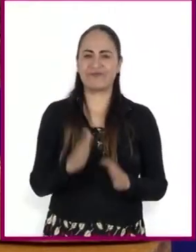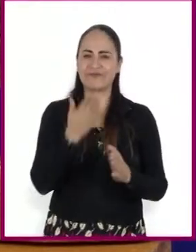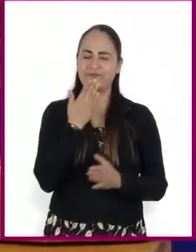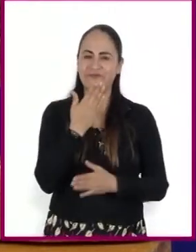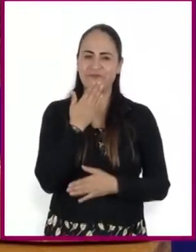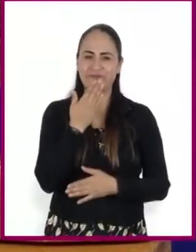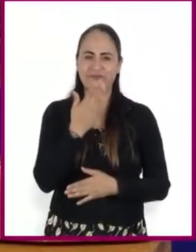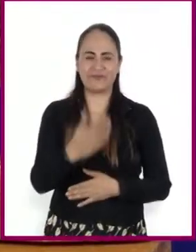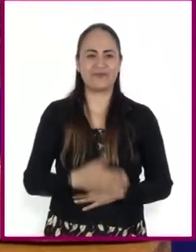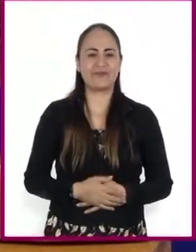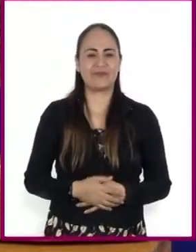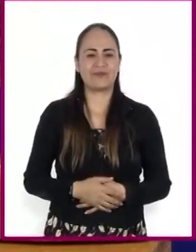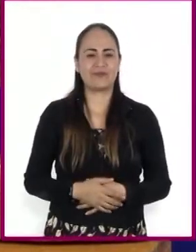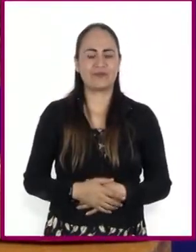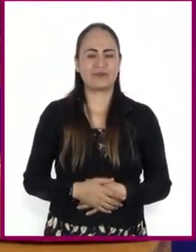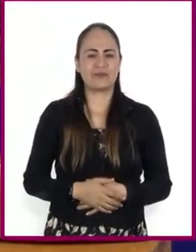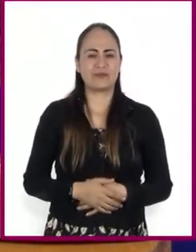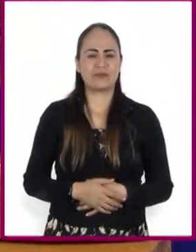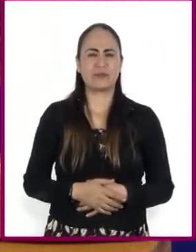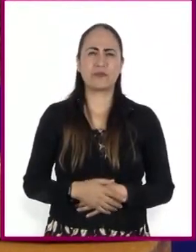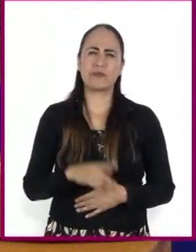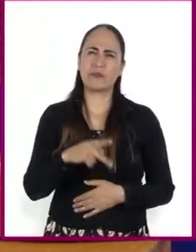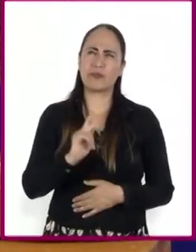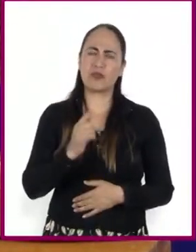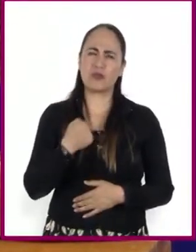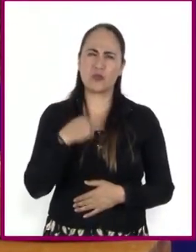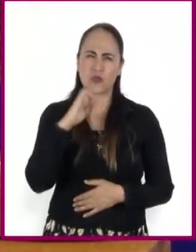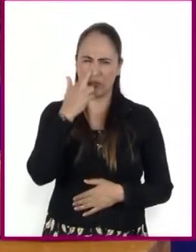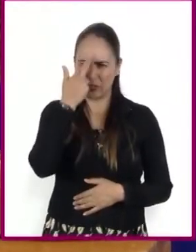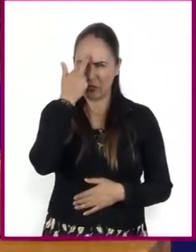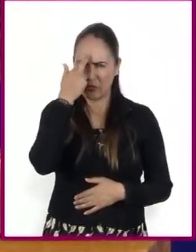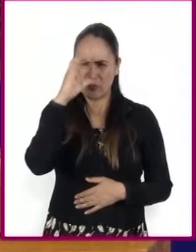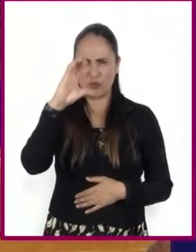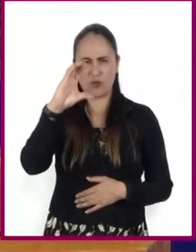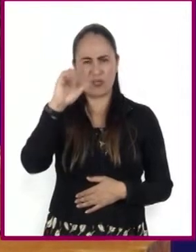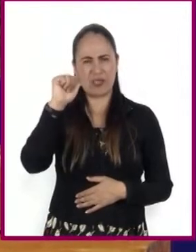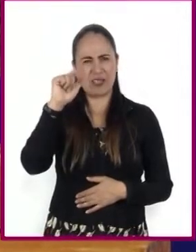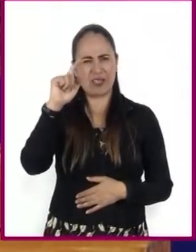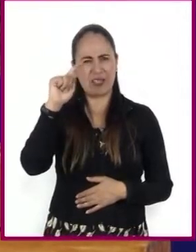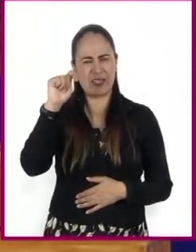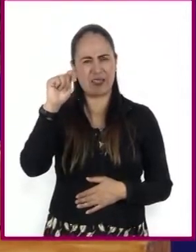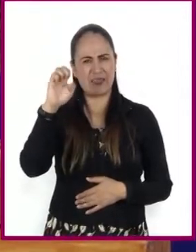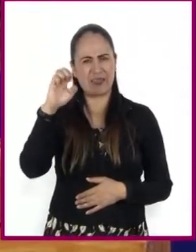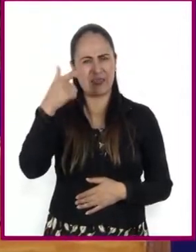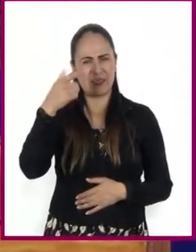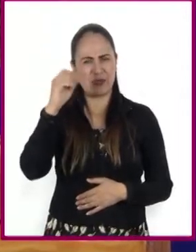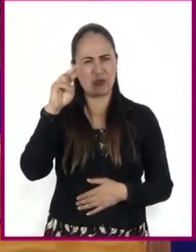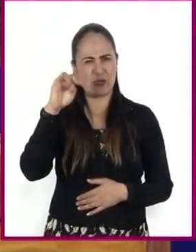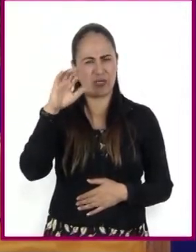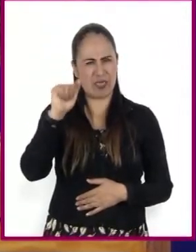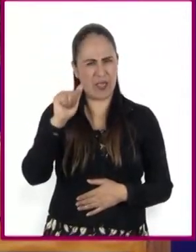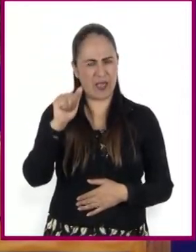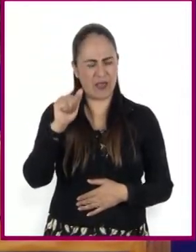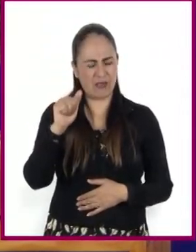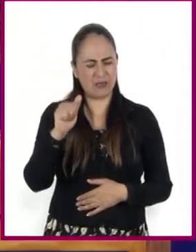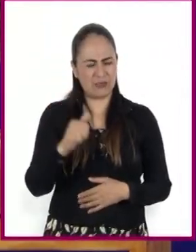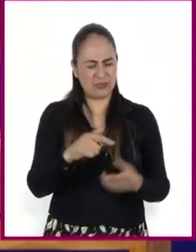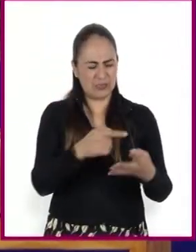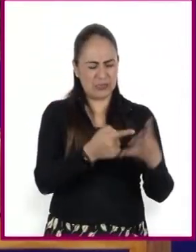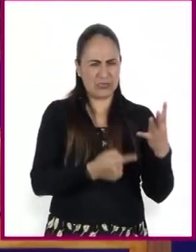Excelente. Pero no recuerdo bien lo que es una categoría gramatical. Sé que lo vimos al inicio de la